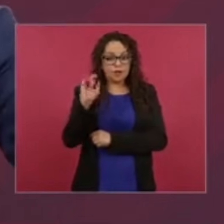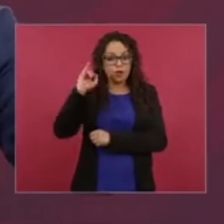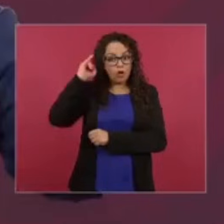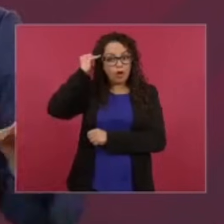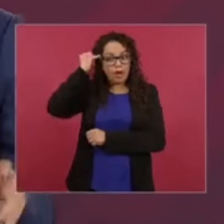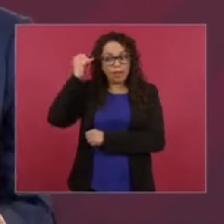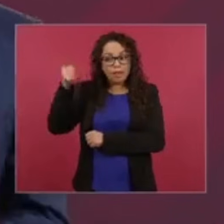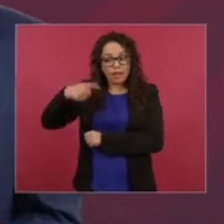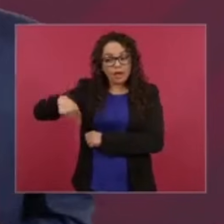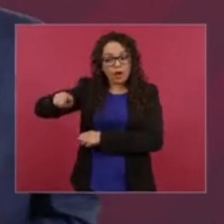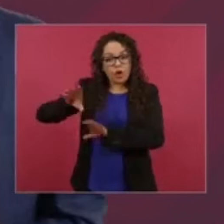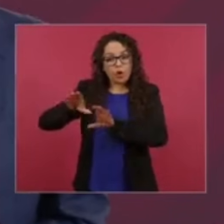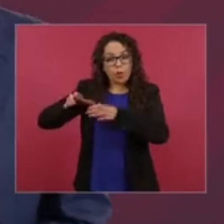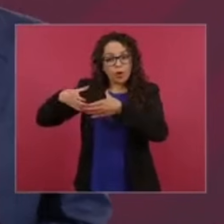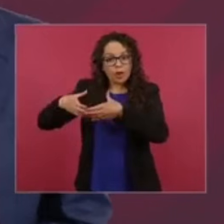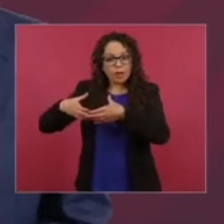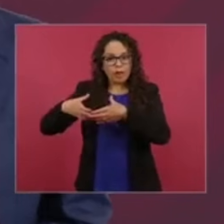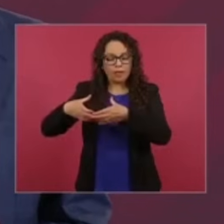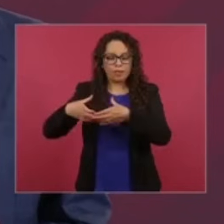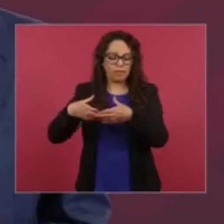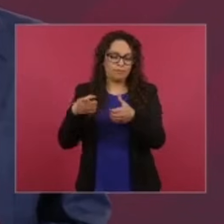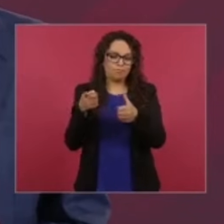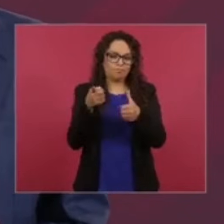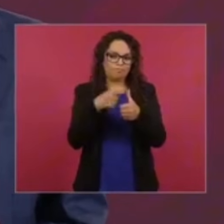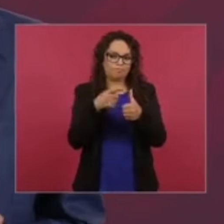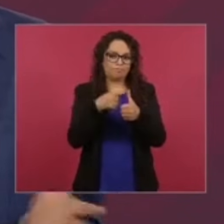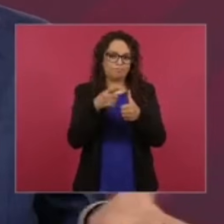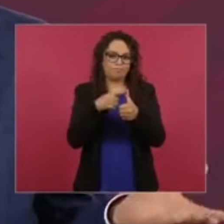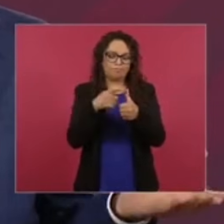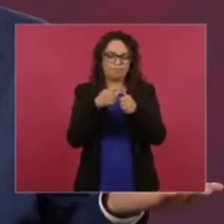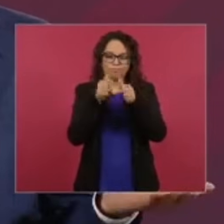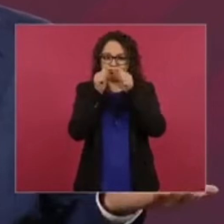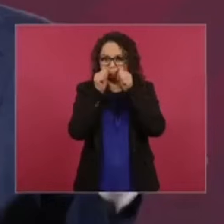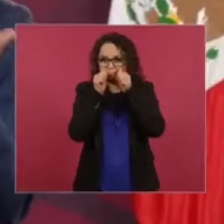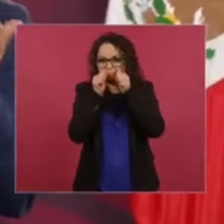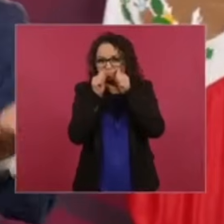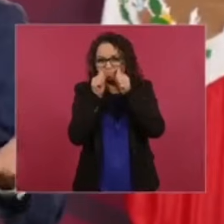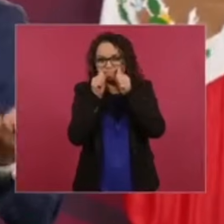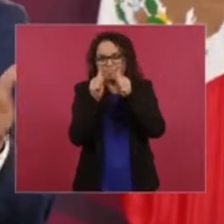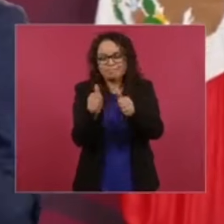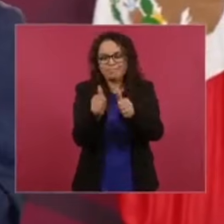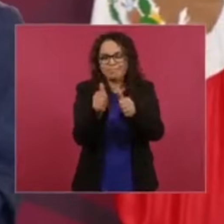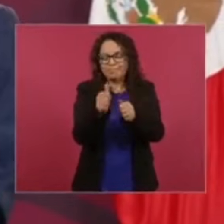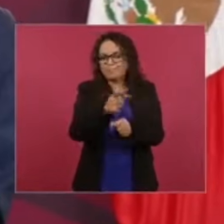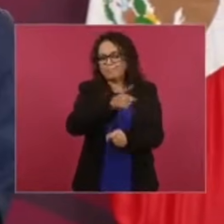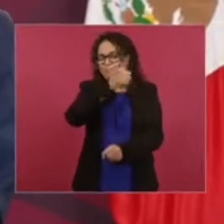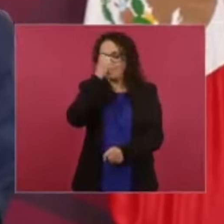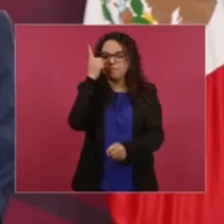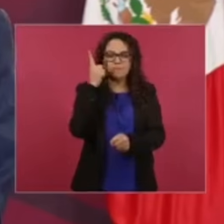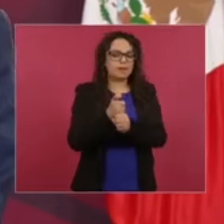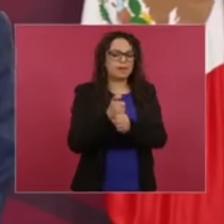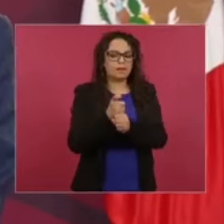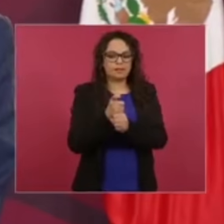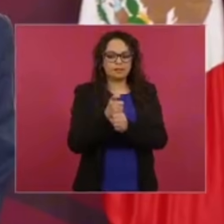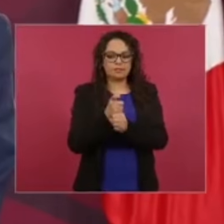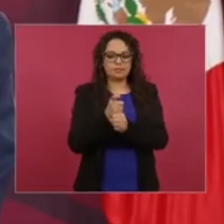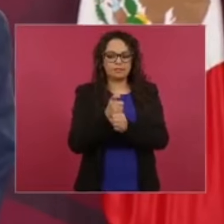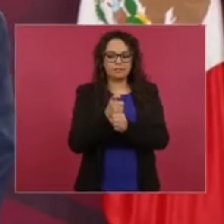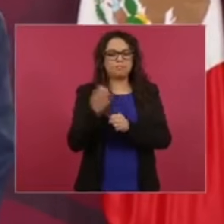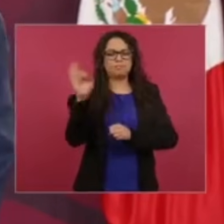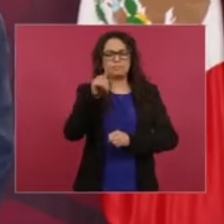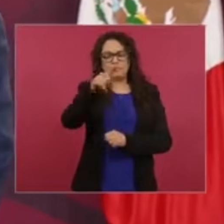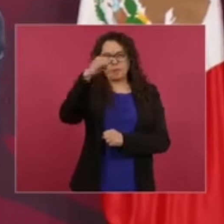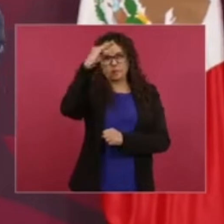eh prioridad eh si lo vemos en términos